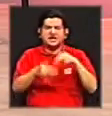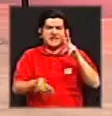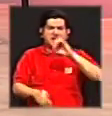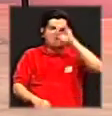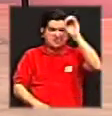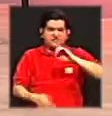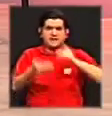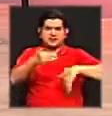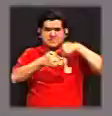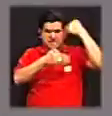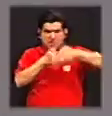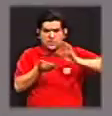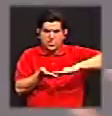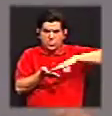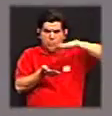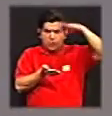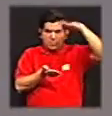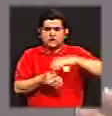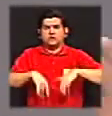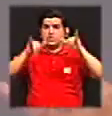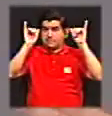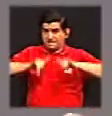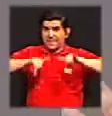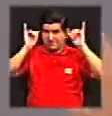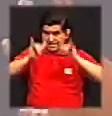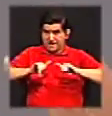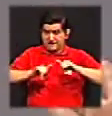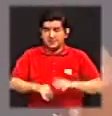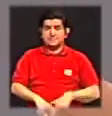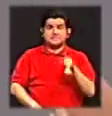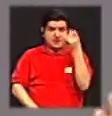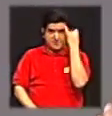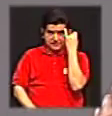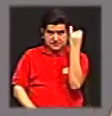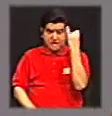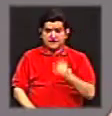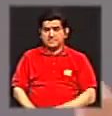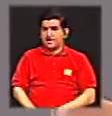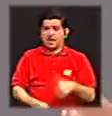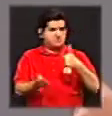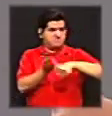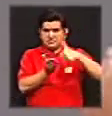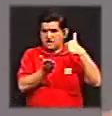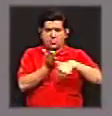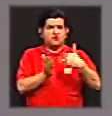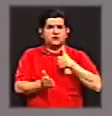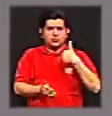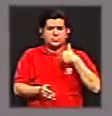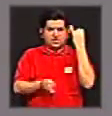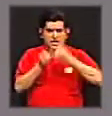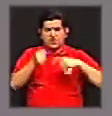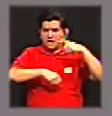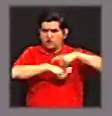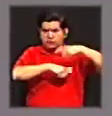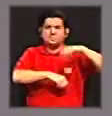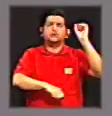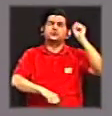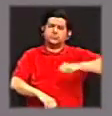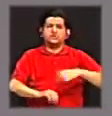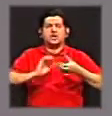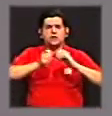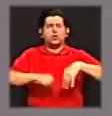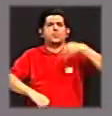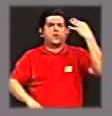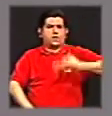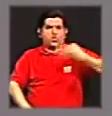luego comenzó a subir. En ese sentido se mantendría la tendencia de abstencionismo que hemos estado viviendo en las últimas elecciones. Sí, el dato